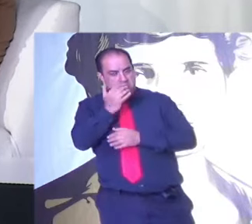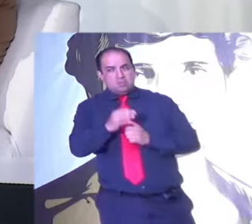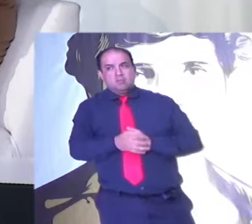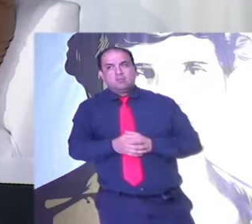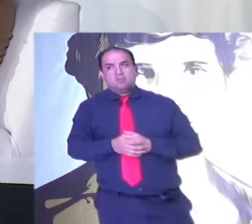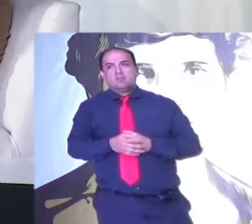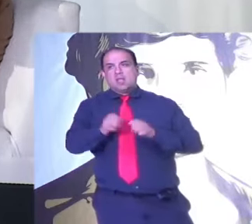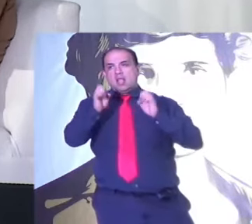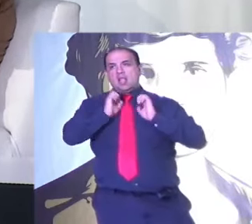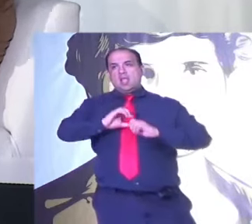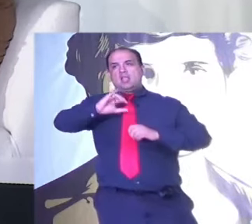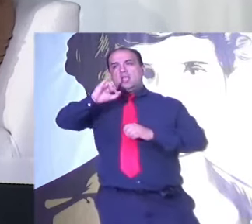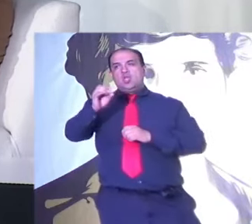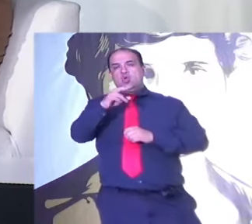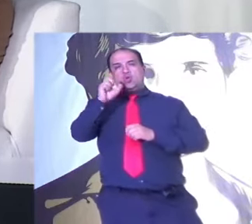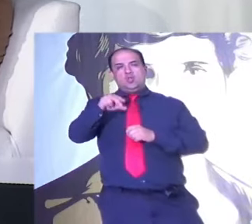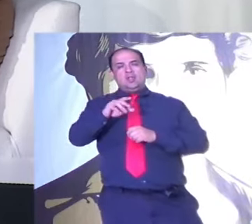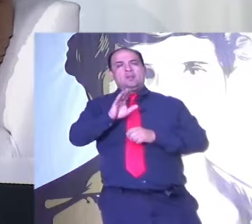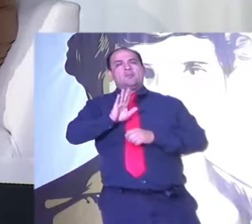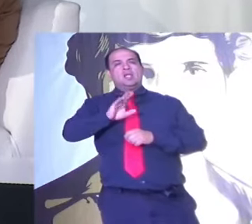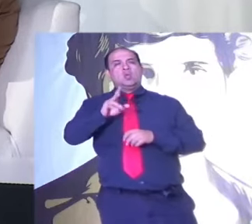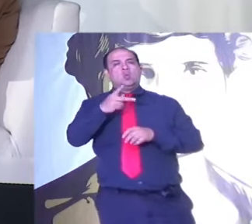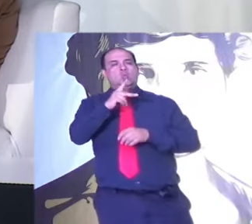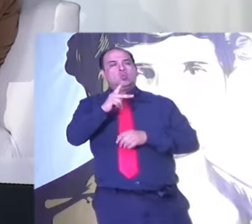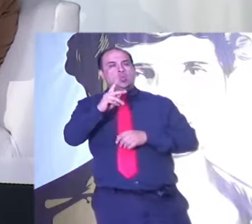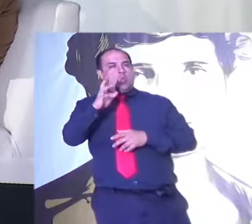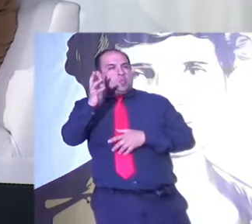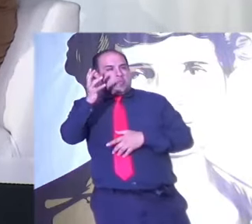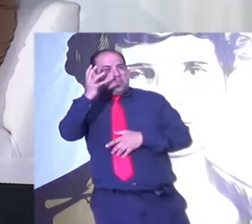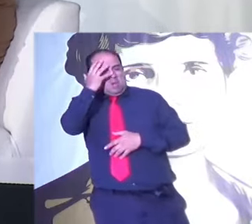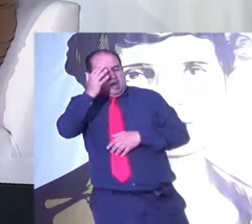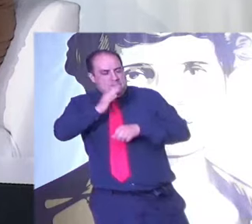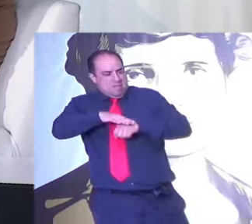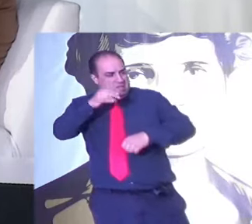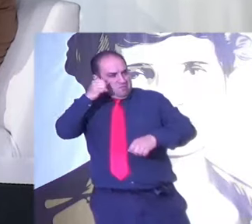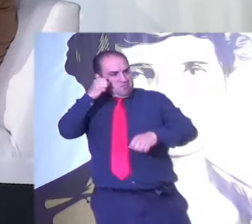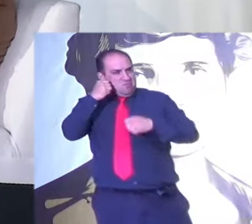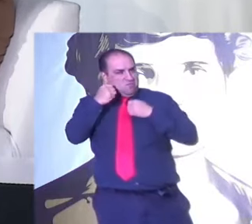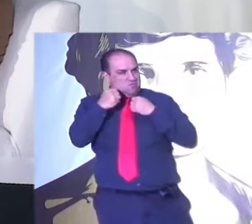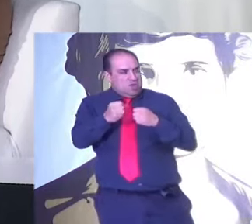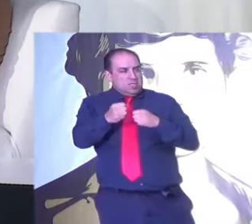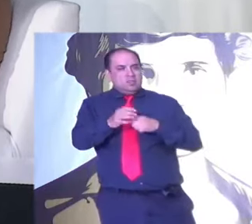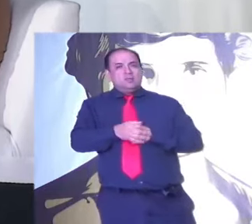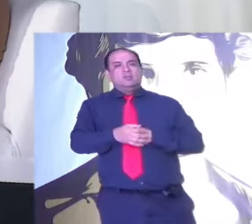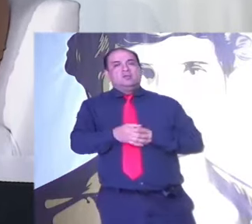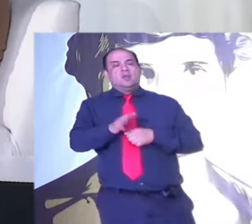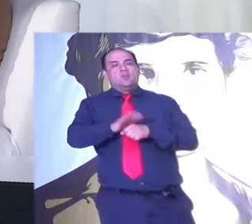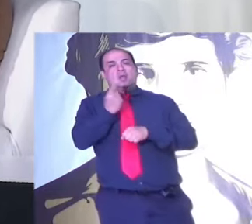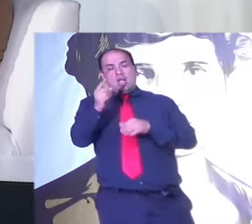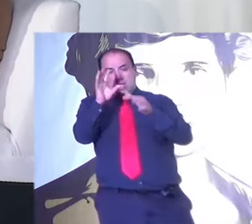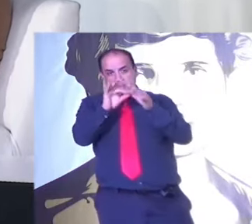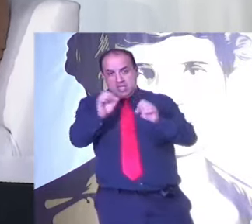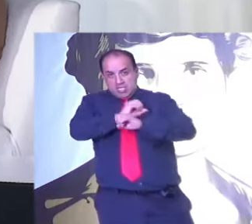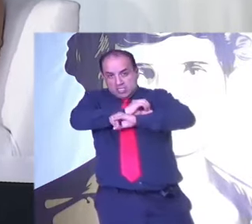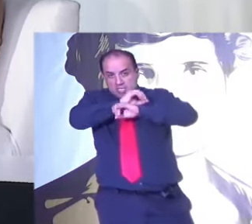el elegante Joan es uno de tus alter egos más potentes, ¿no? Tu vocación de… porque además lo haces